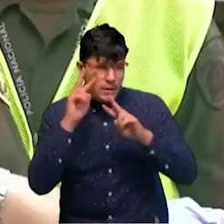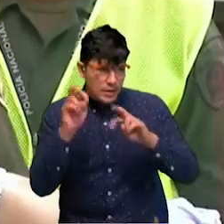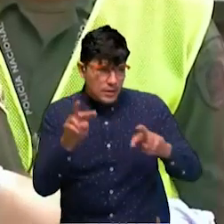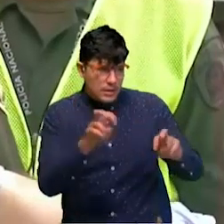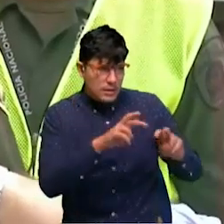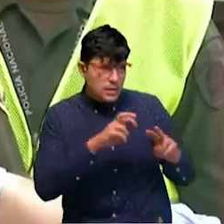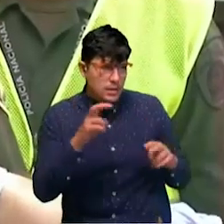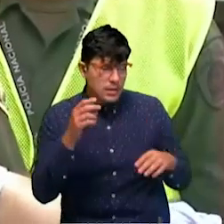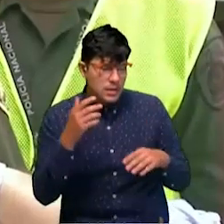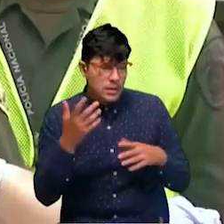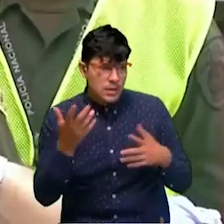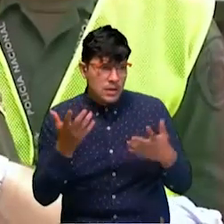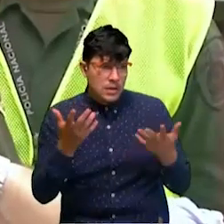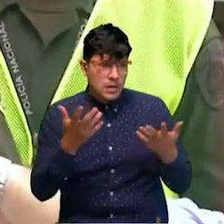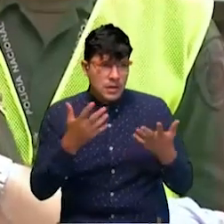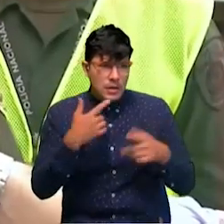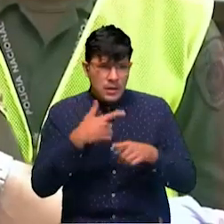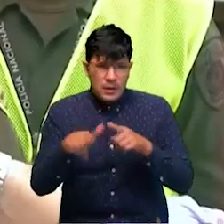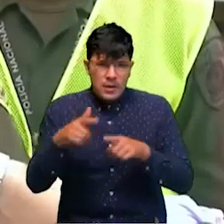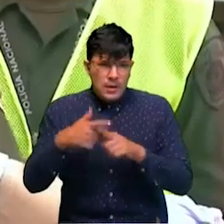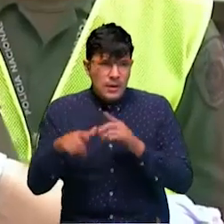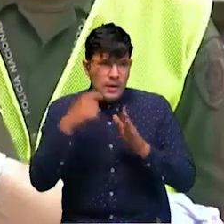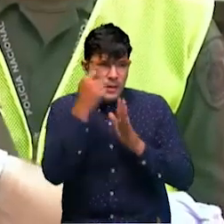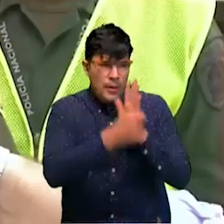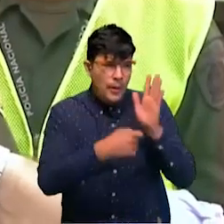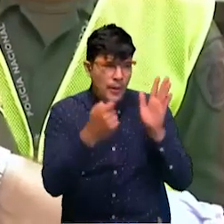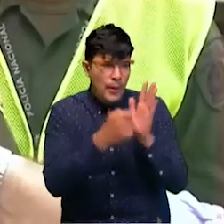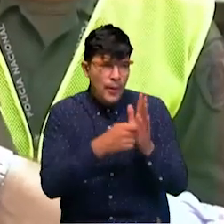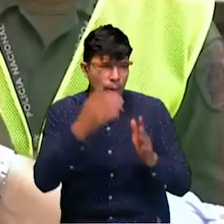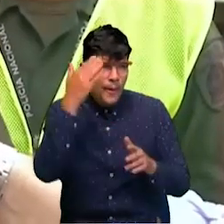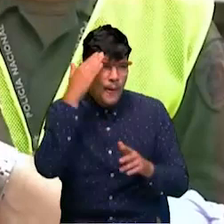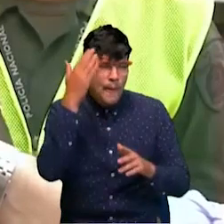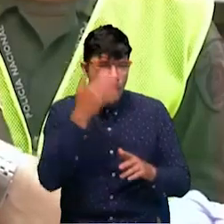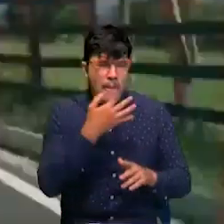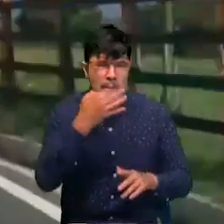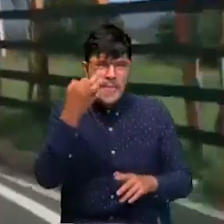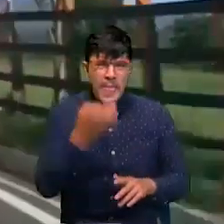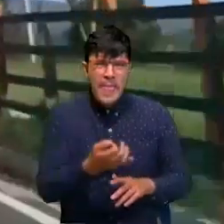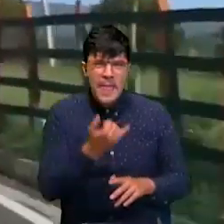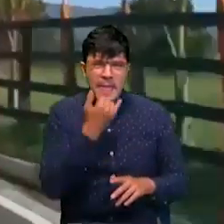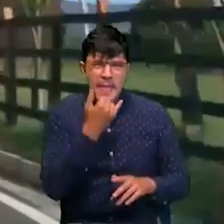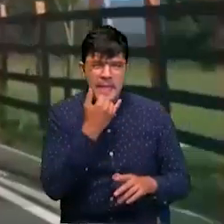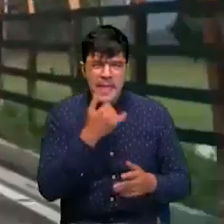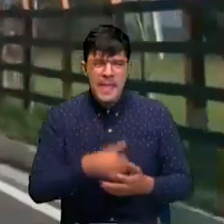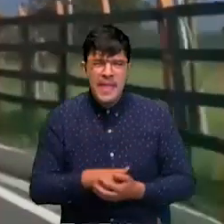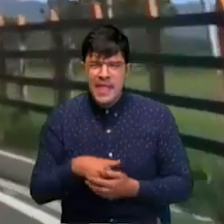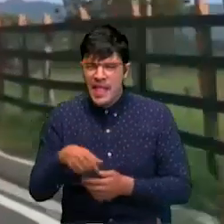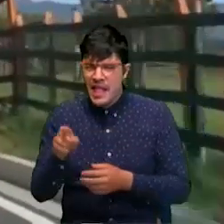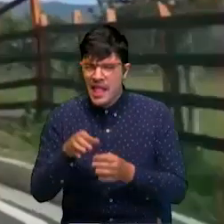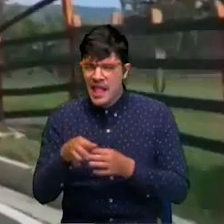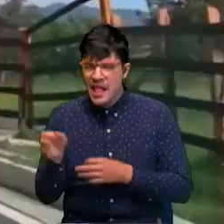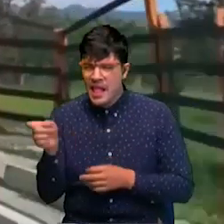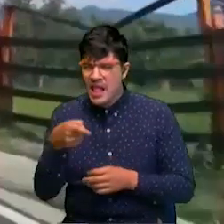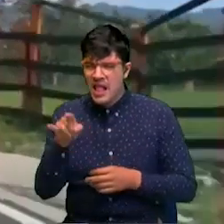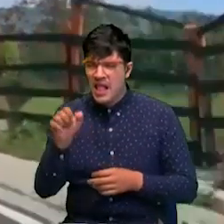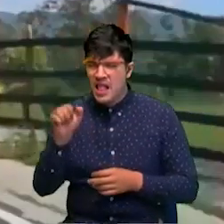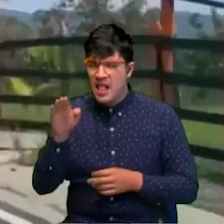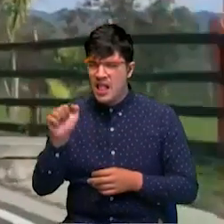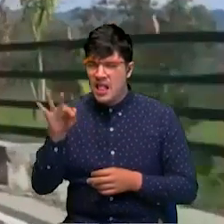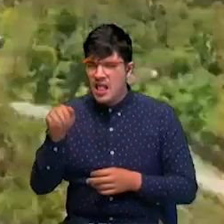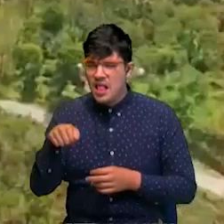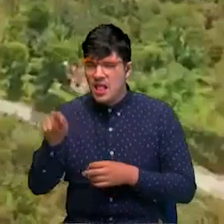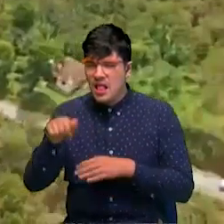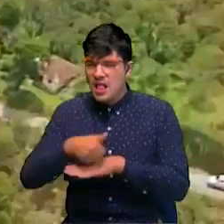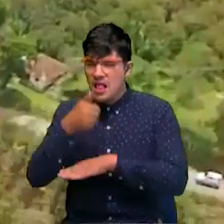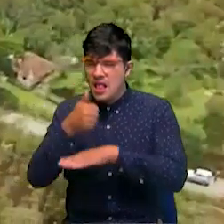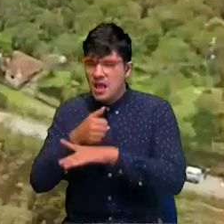las diferentes hipótesis que tenemos saber realmente qué fue lo que pasó en guavatá las autoridades tratan de establecer